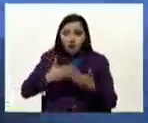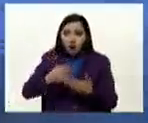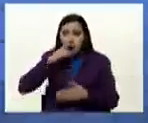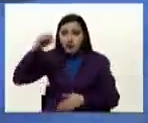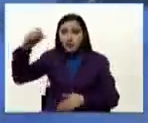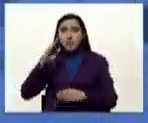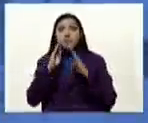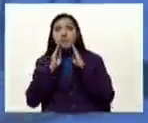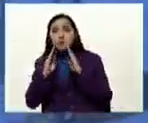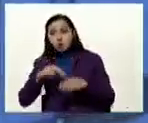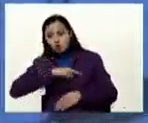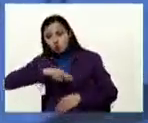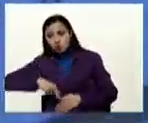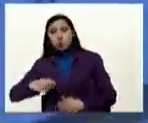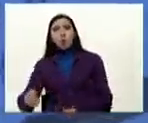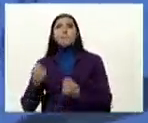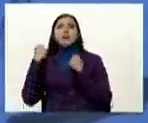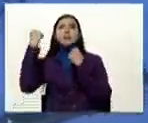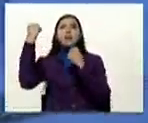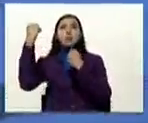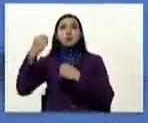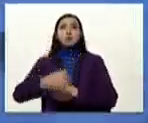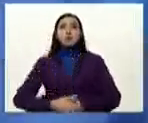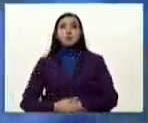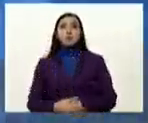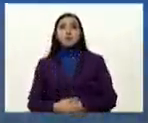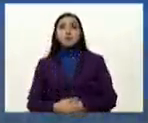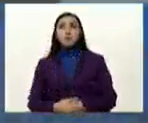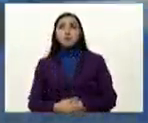bendiciones. Nosotros seguiremos venciendo.